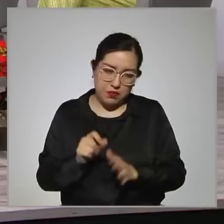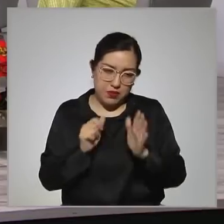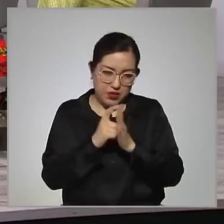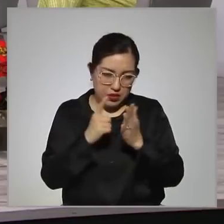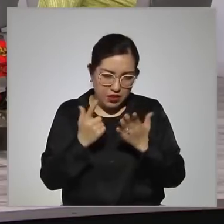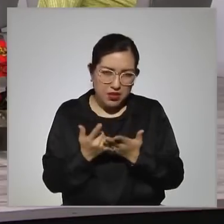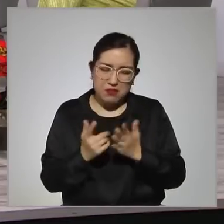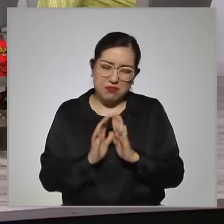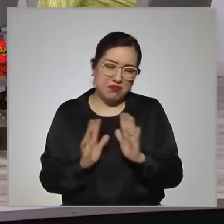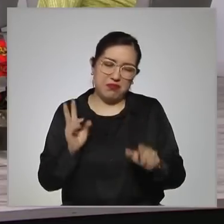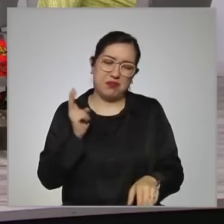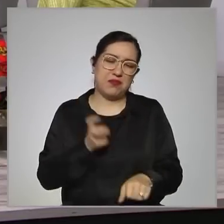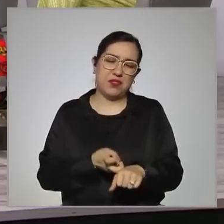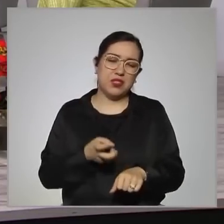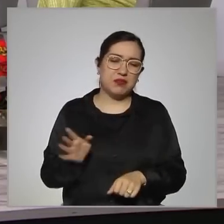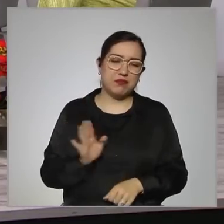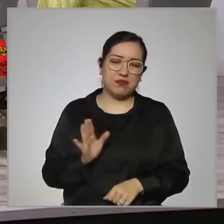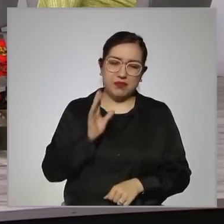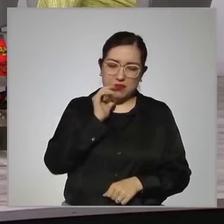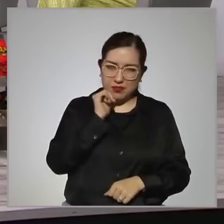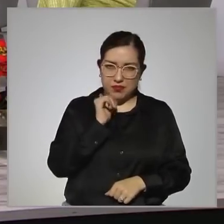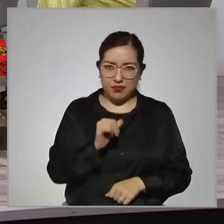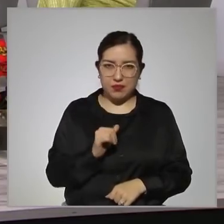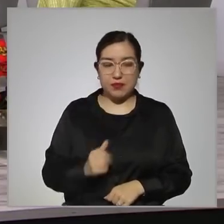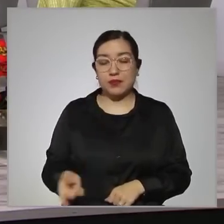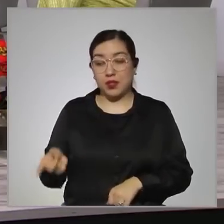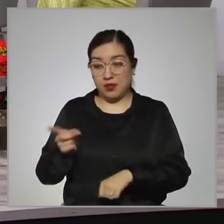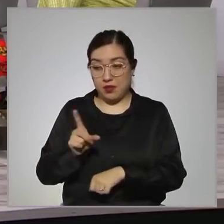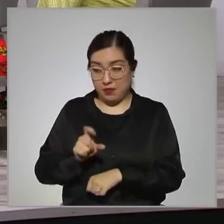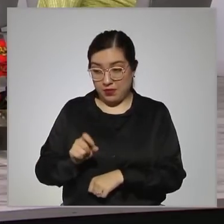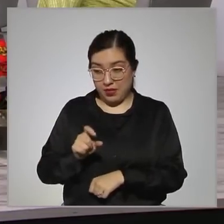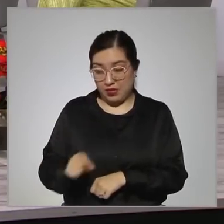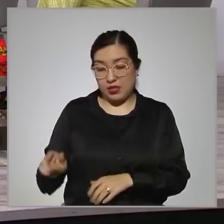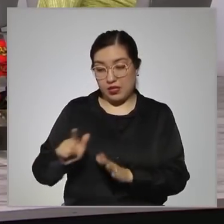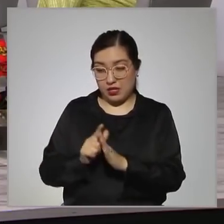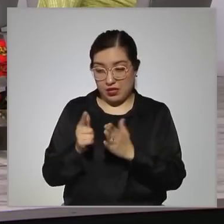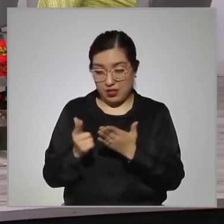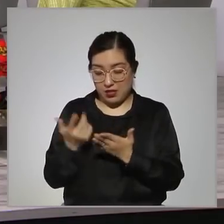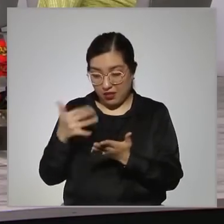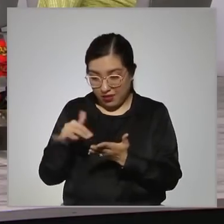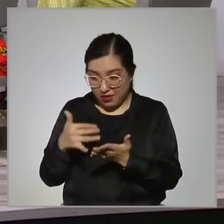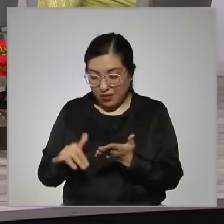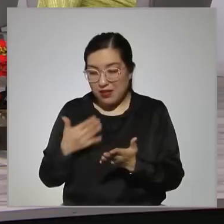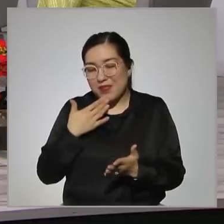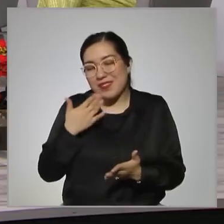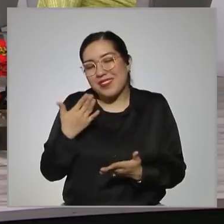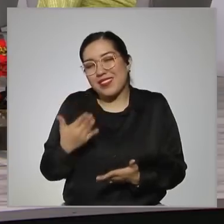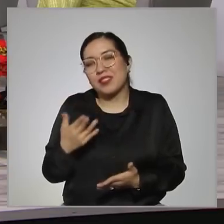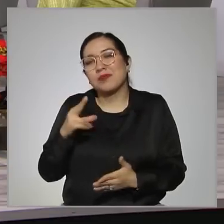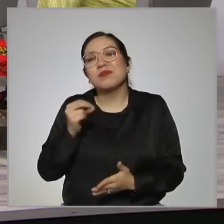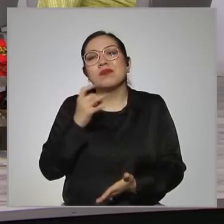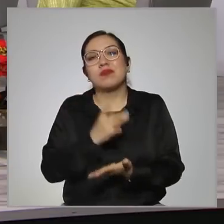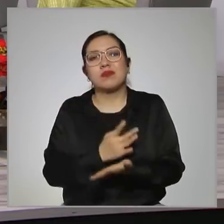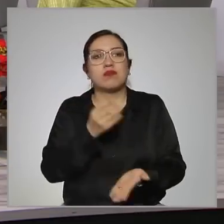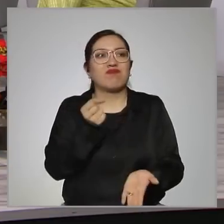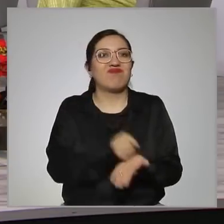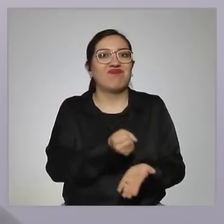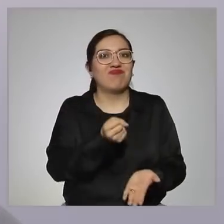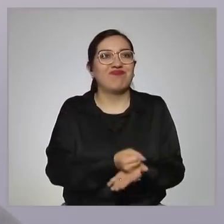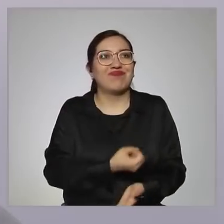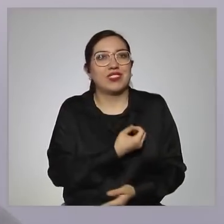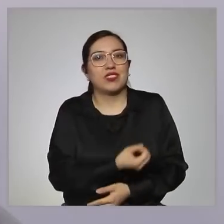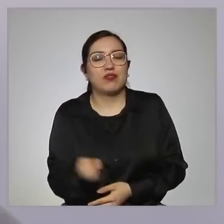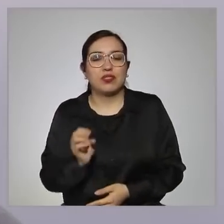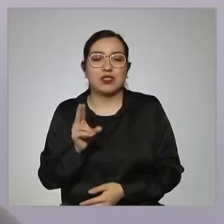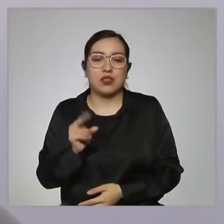sí, exactamente, ¿no? De decir, bueno, tal vez, y 20 libros tal vez que disfrute, no que sea cuestión del trabajo porque tenemos fechas de entrega